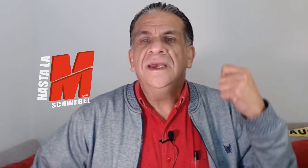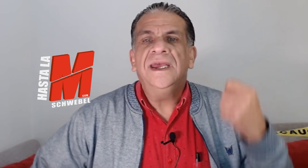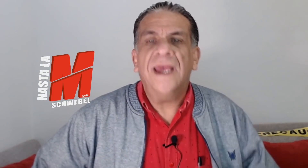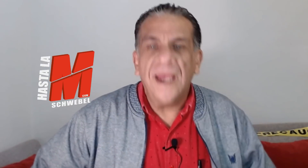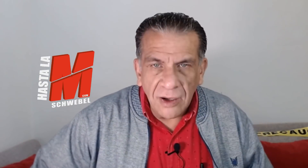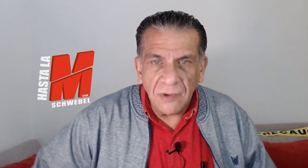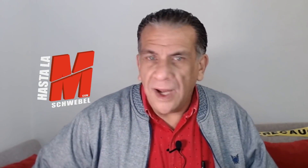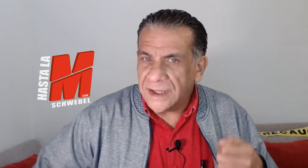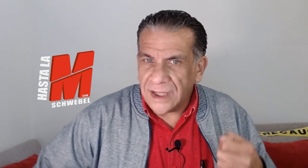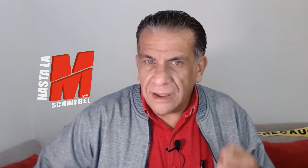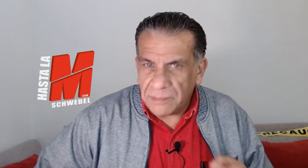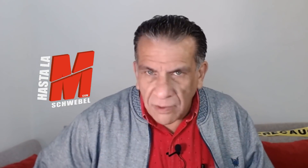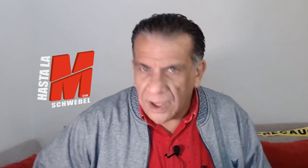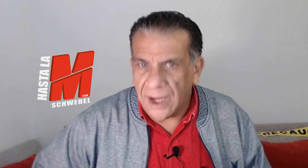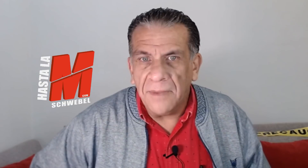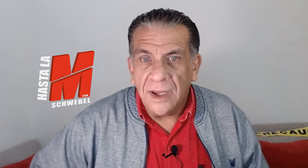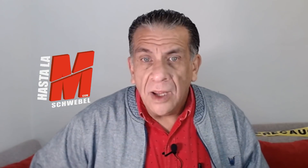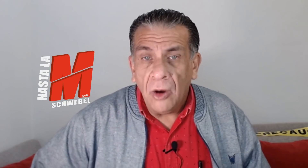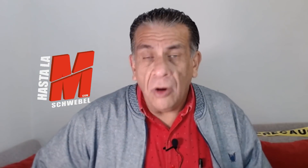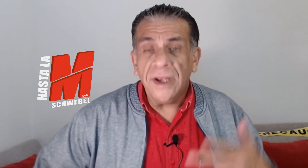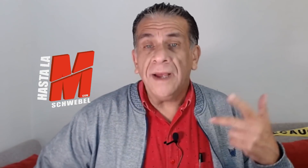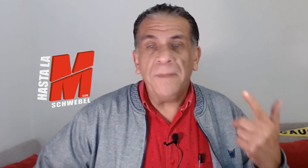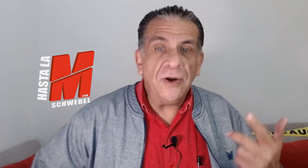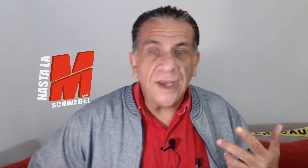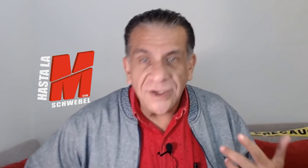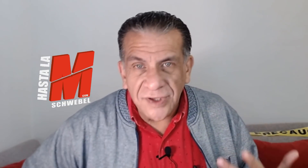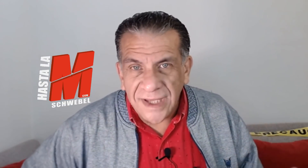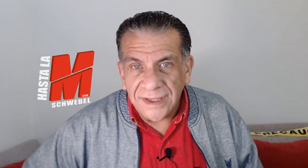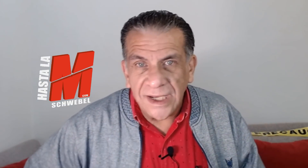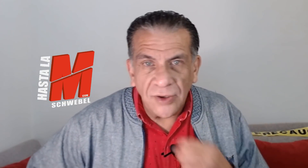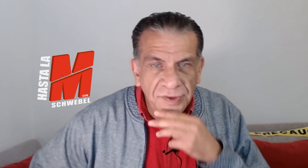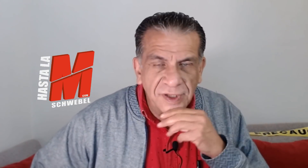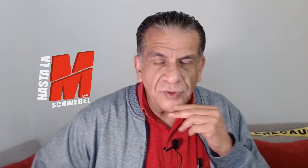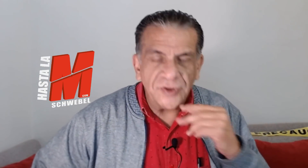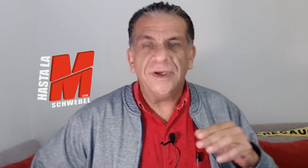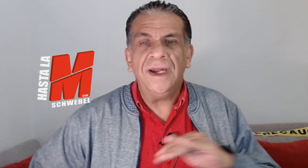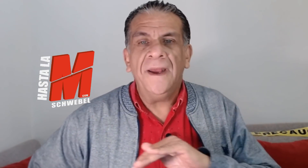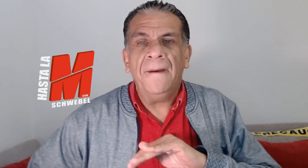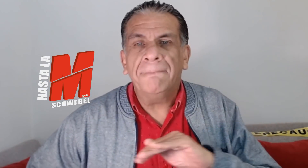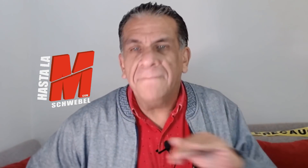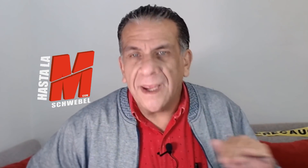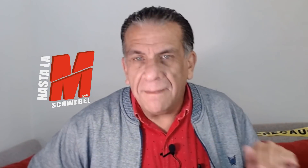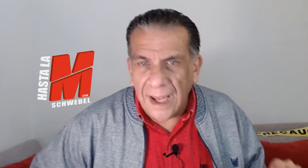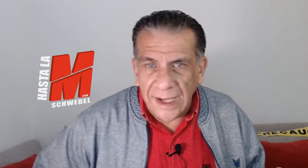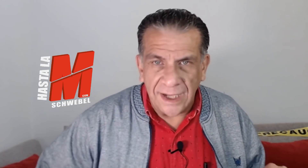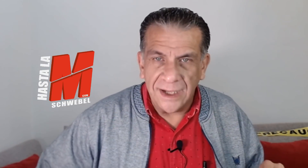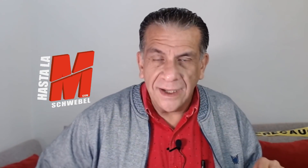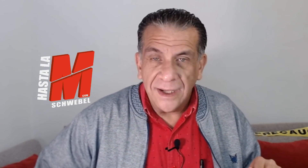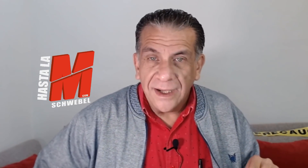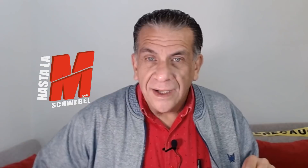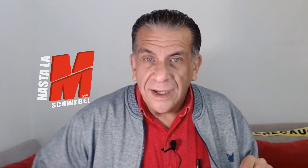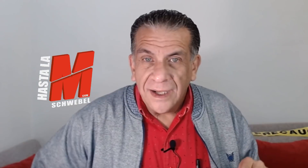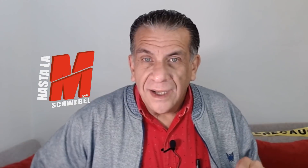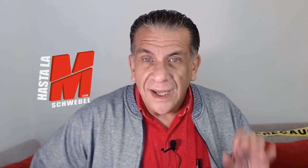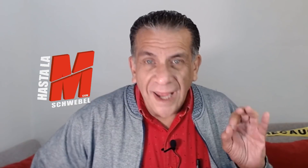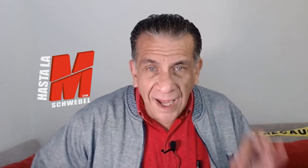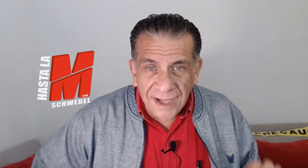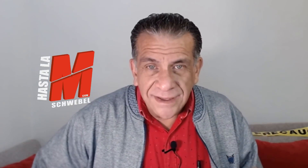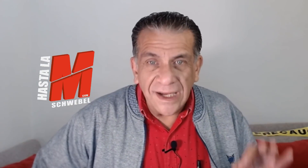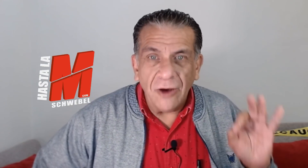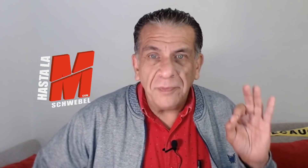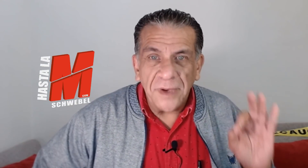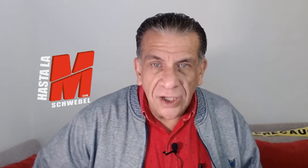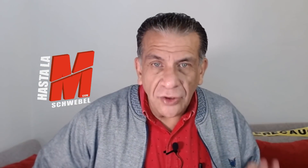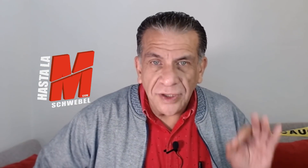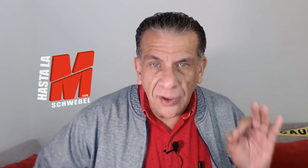y que cuál es el problema oiga espero que esto es anticonstitucional me vale es